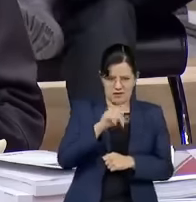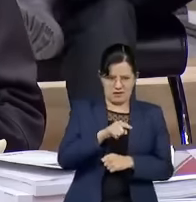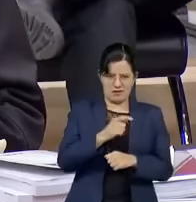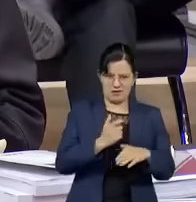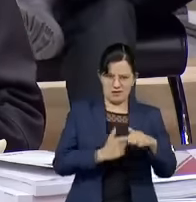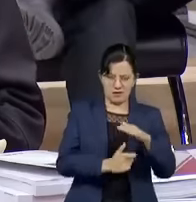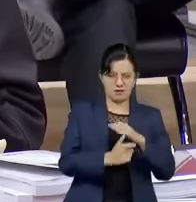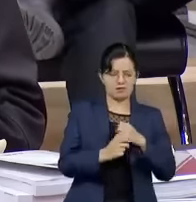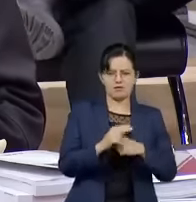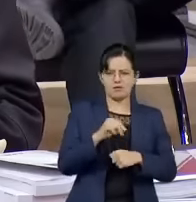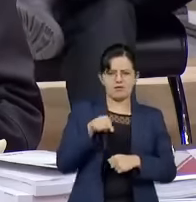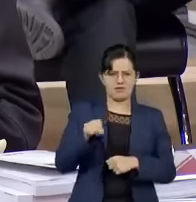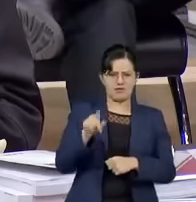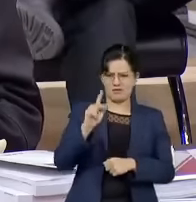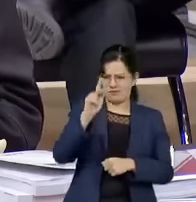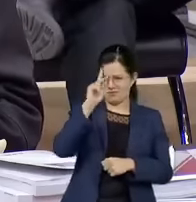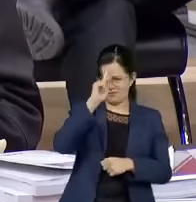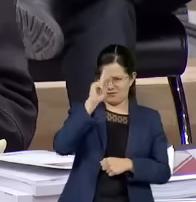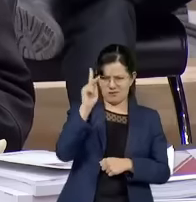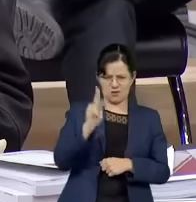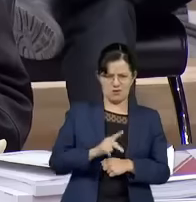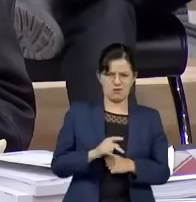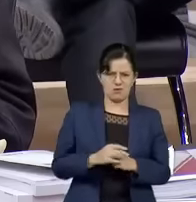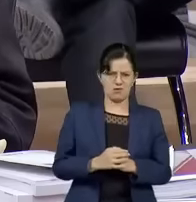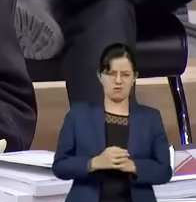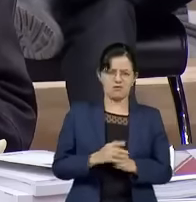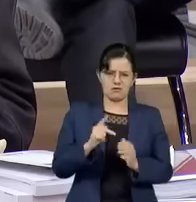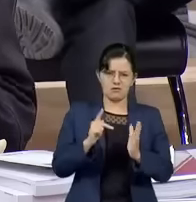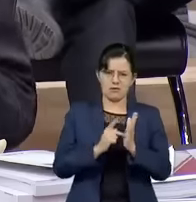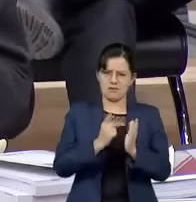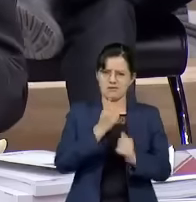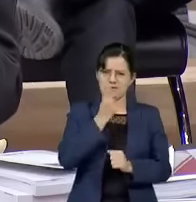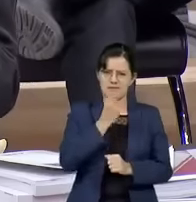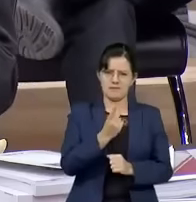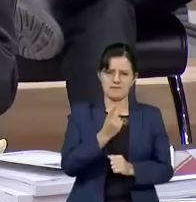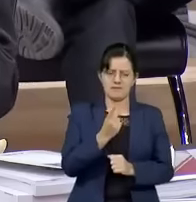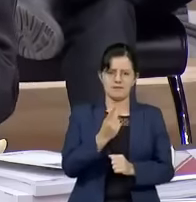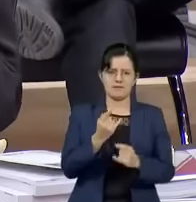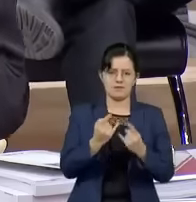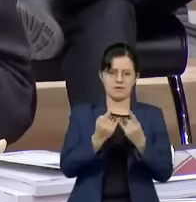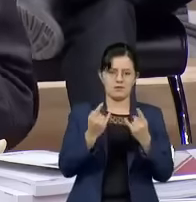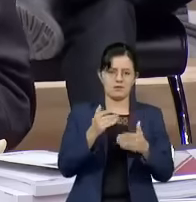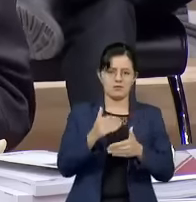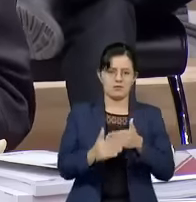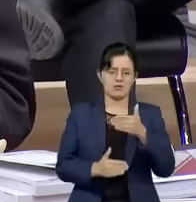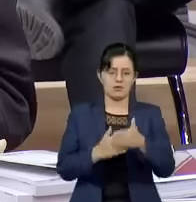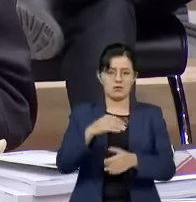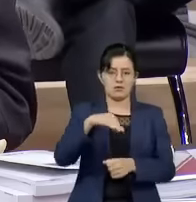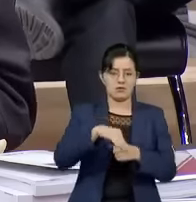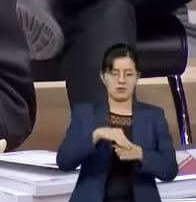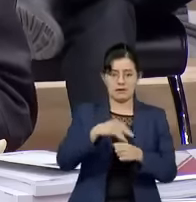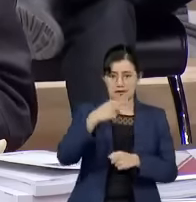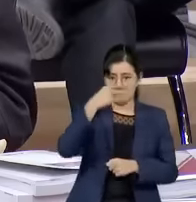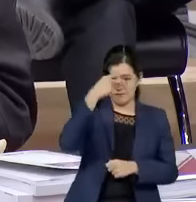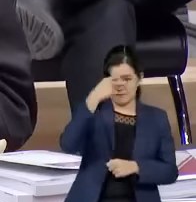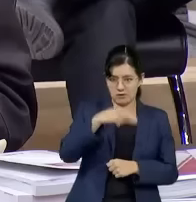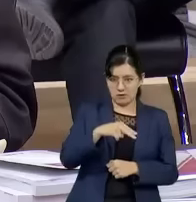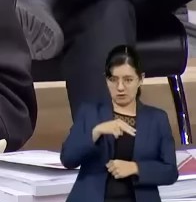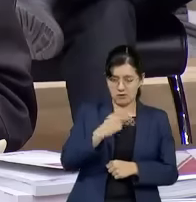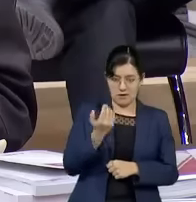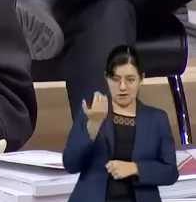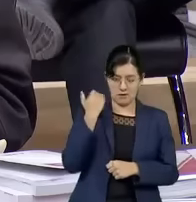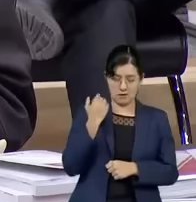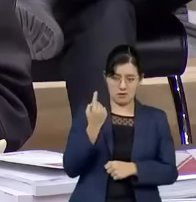esto es peor que reitero en la historia de los procesos electorales del país ninguna